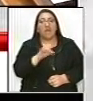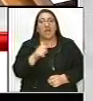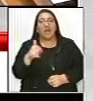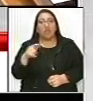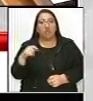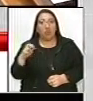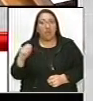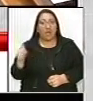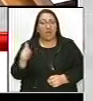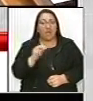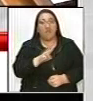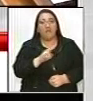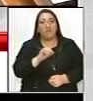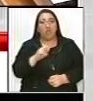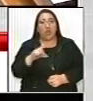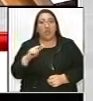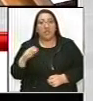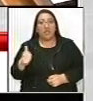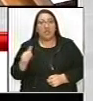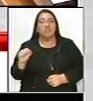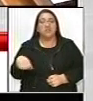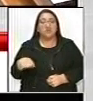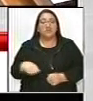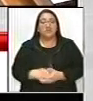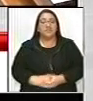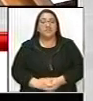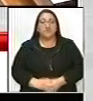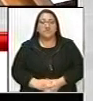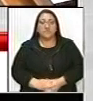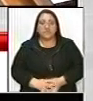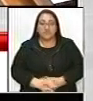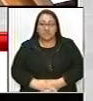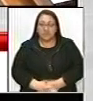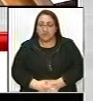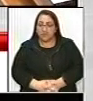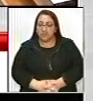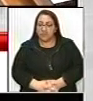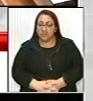Violeta López. Violeta López, sí.